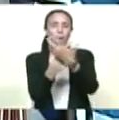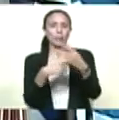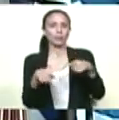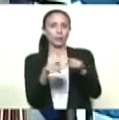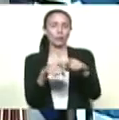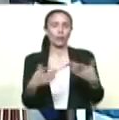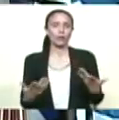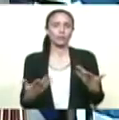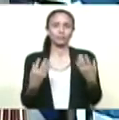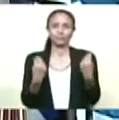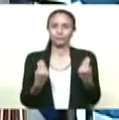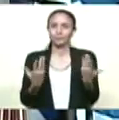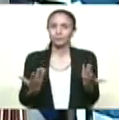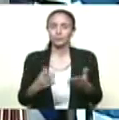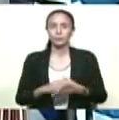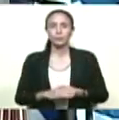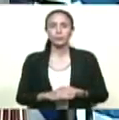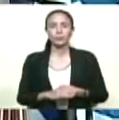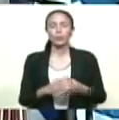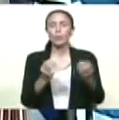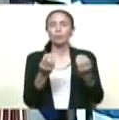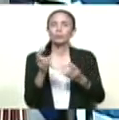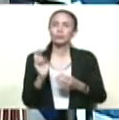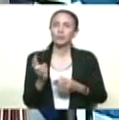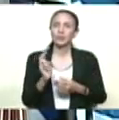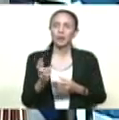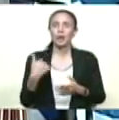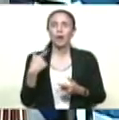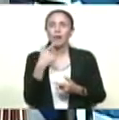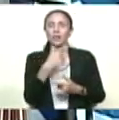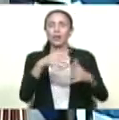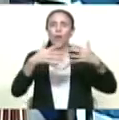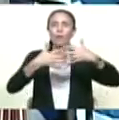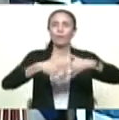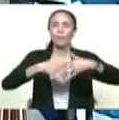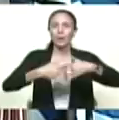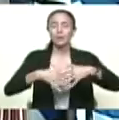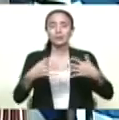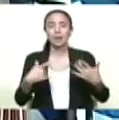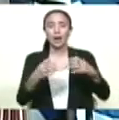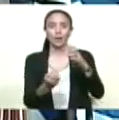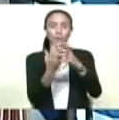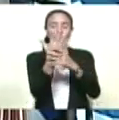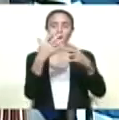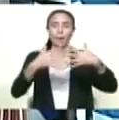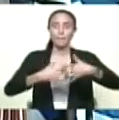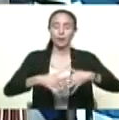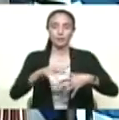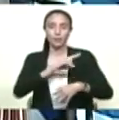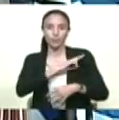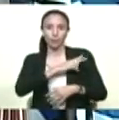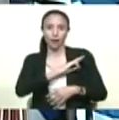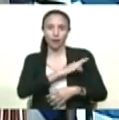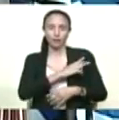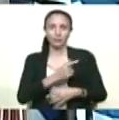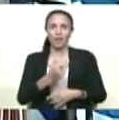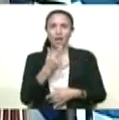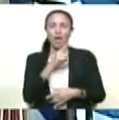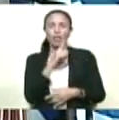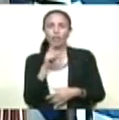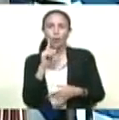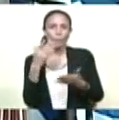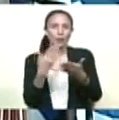nombre hablaron y crear una empresa falsa con el nombre de petrosaudi